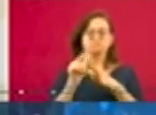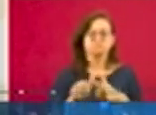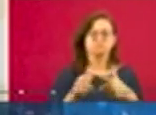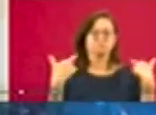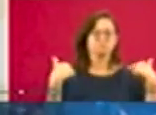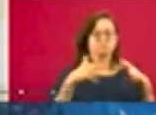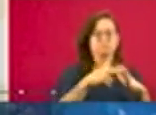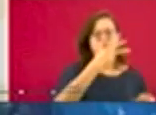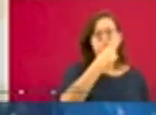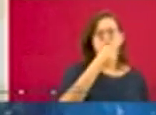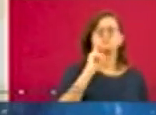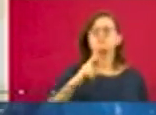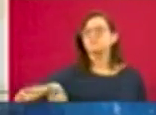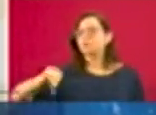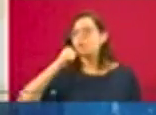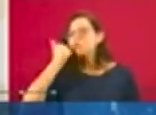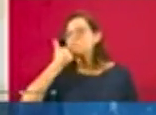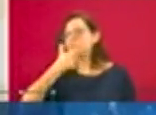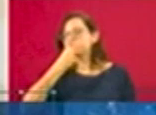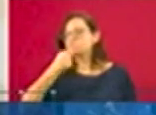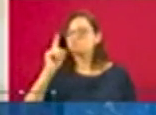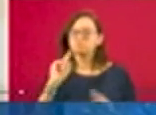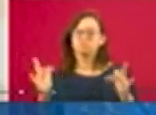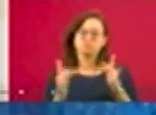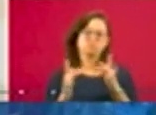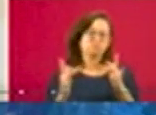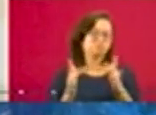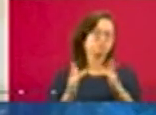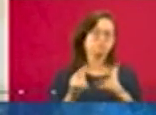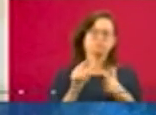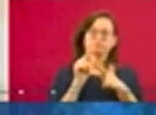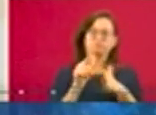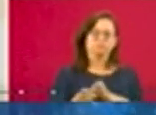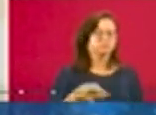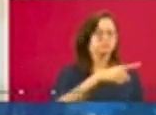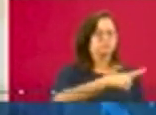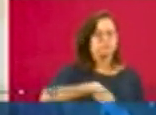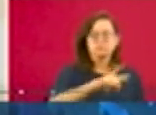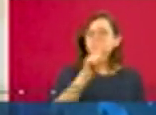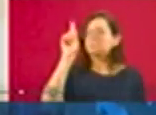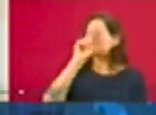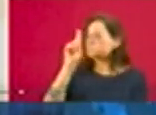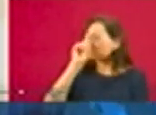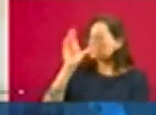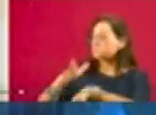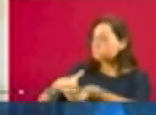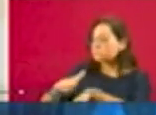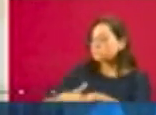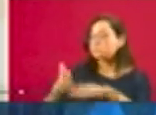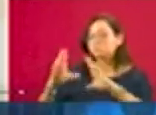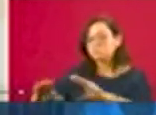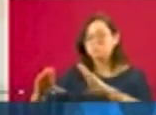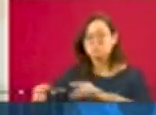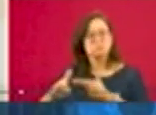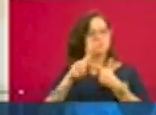también tienes el anuncio de en qué canal de las clases está la clase de Aprende en Casa.